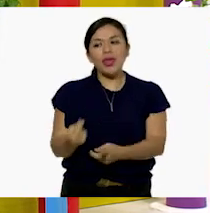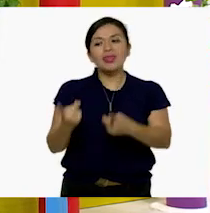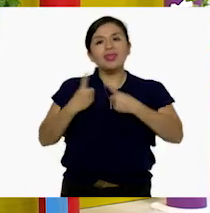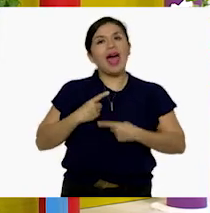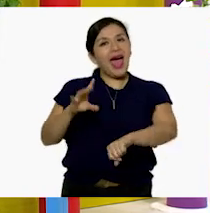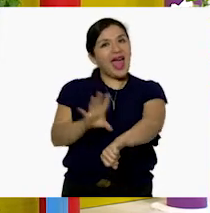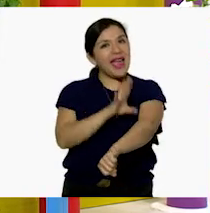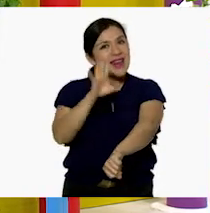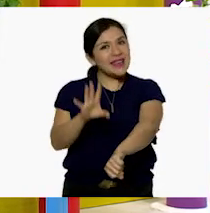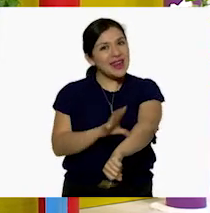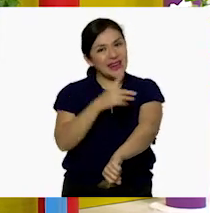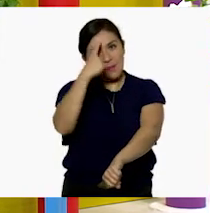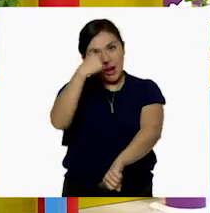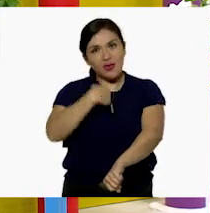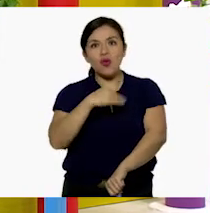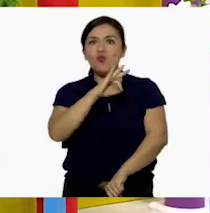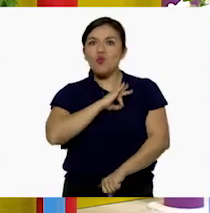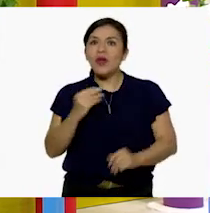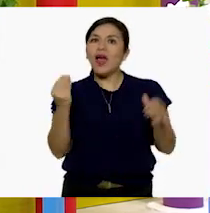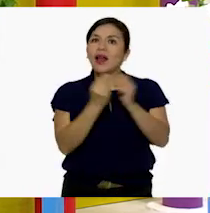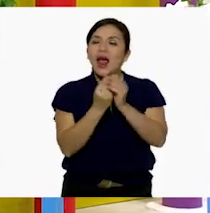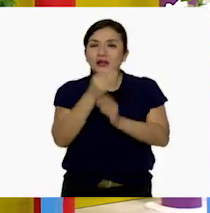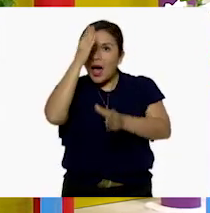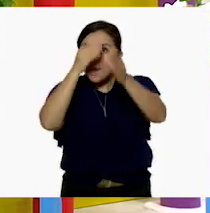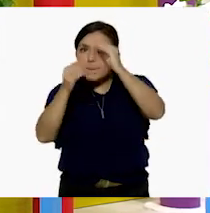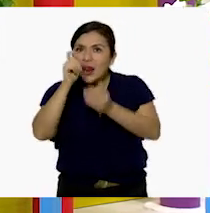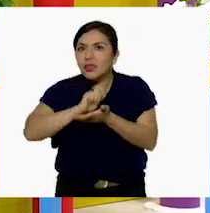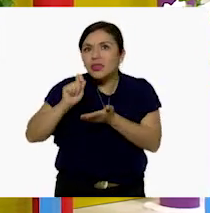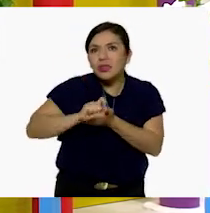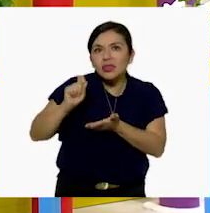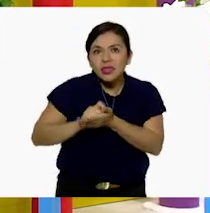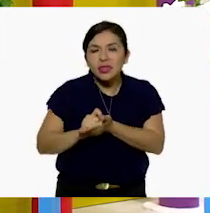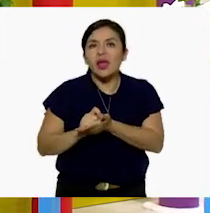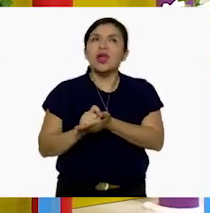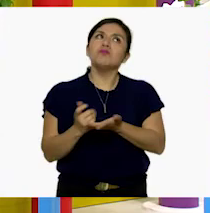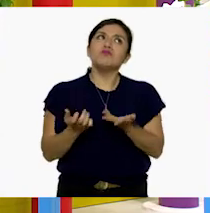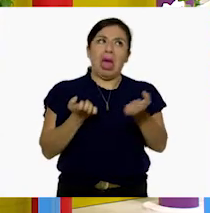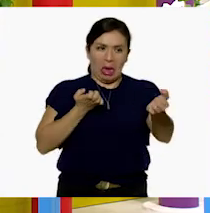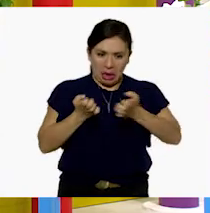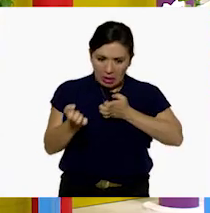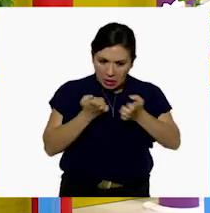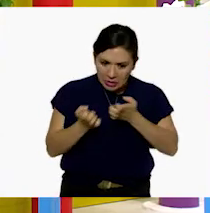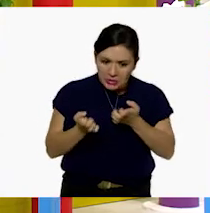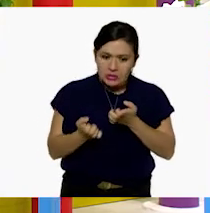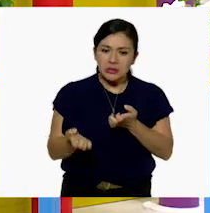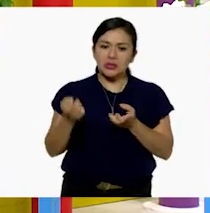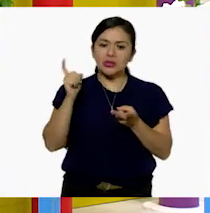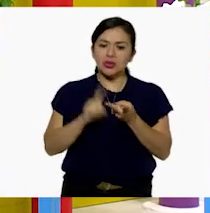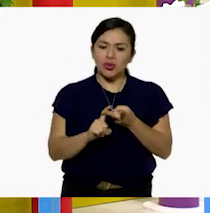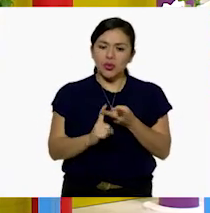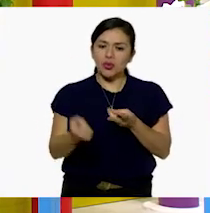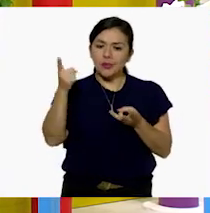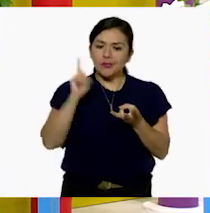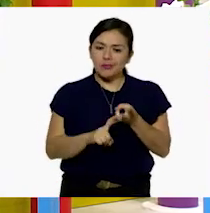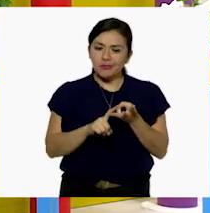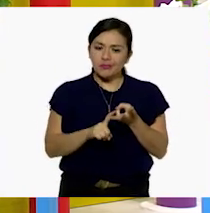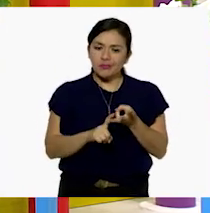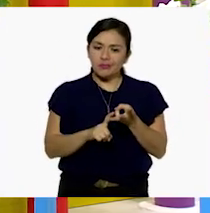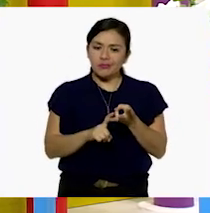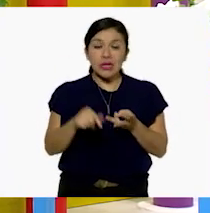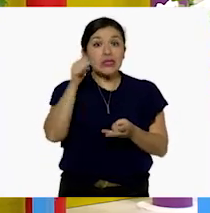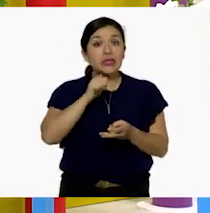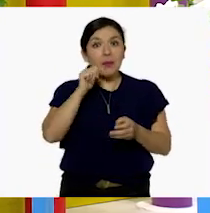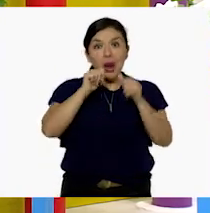energía para poder tomar mis clases, aprender, hacer un poco de ejercicio y, sobre todo, estar siempre